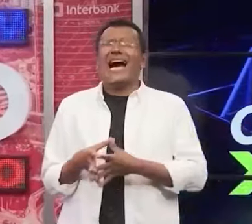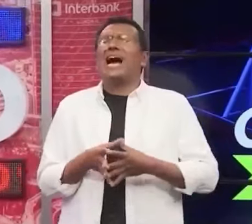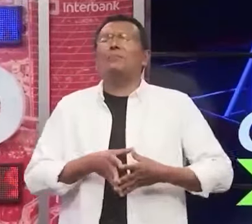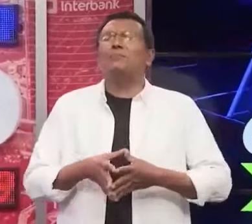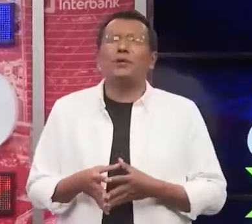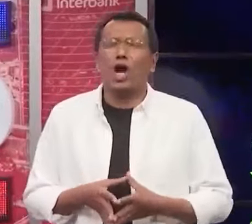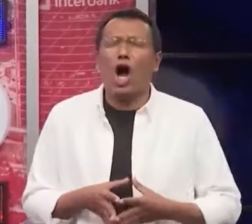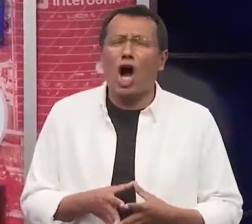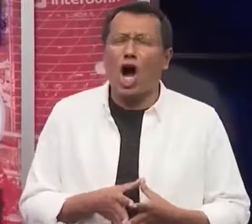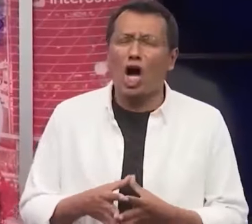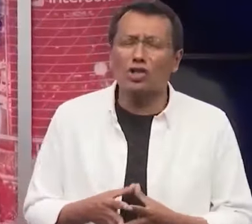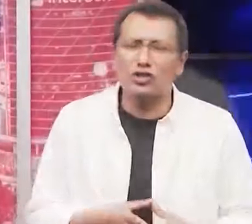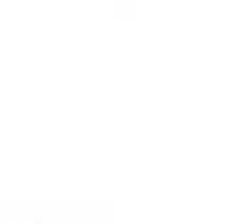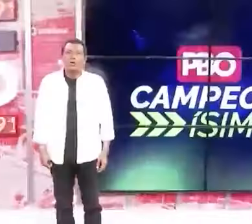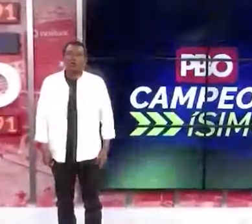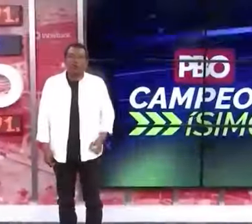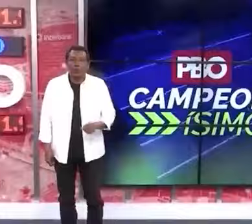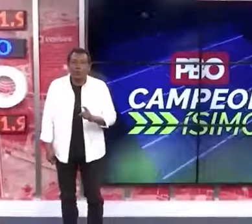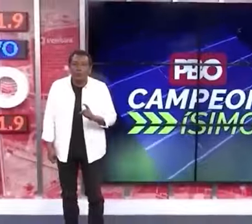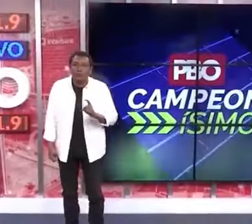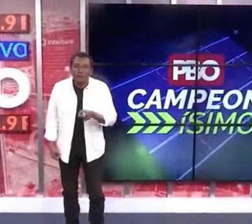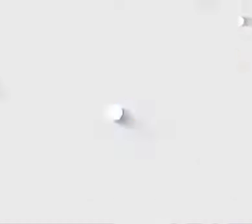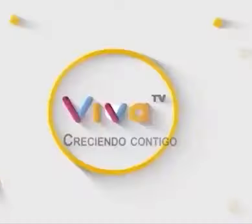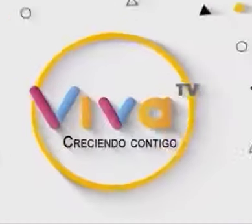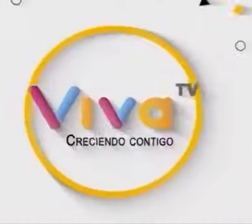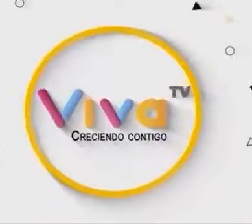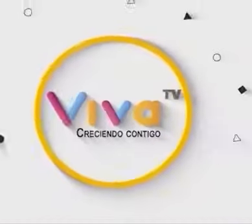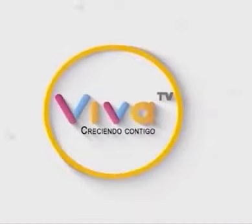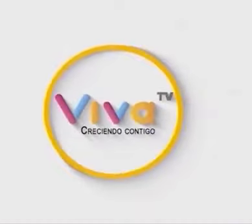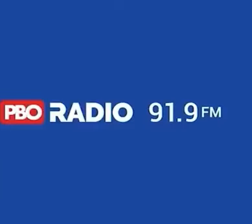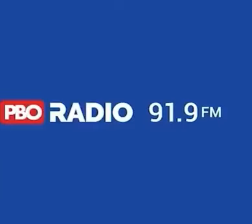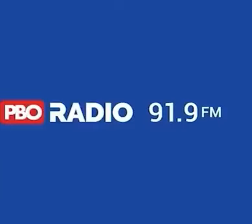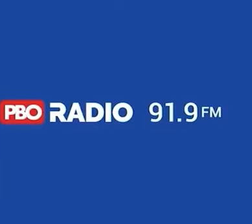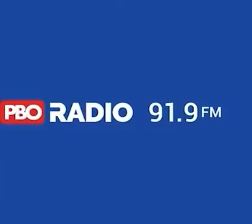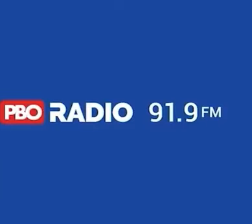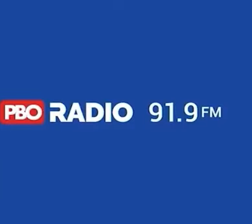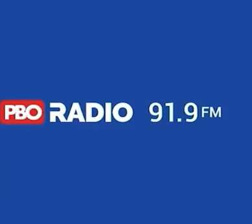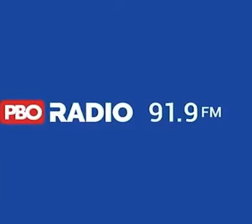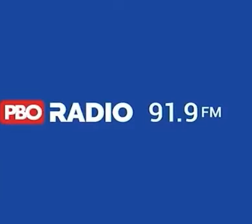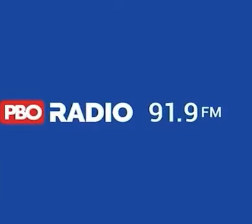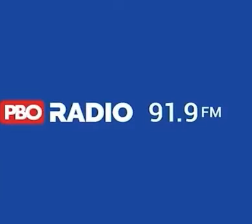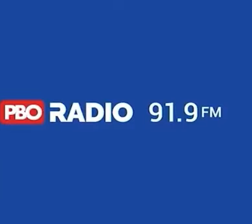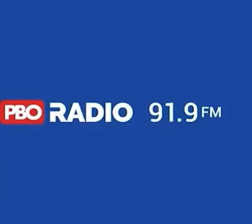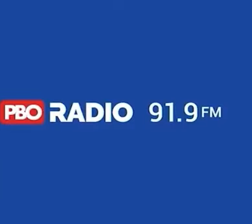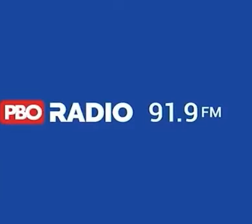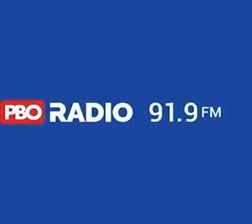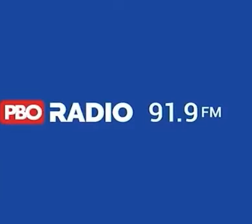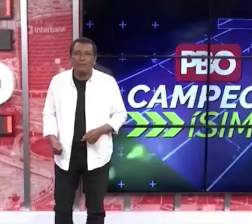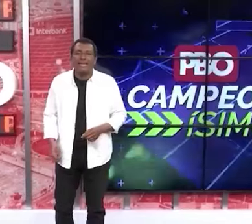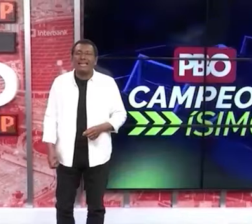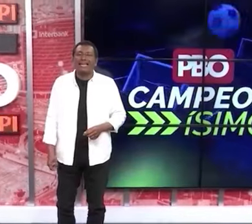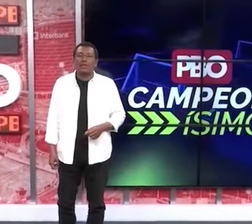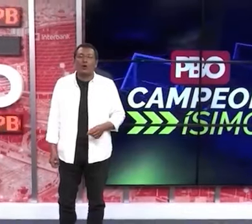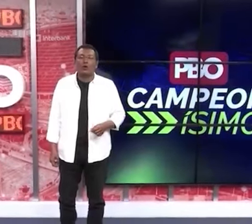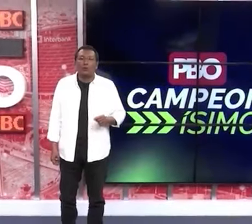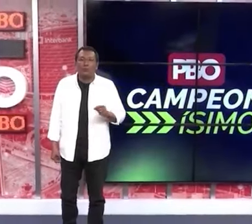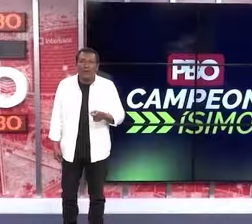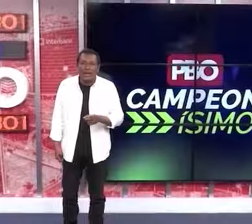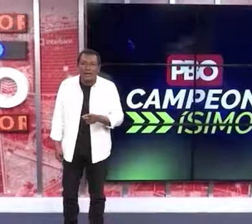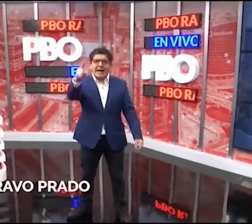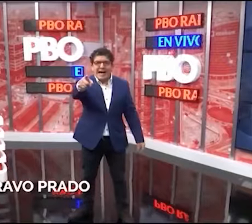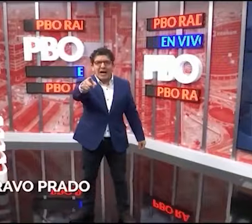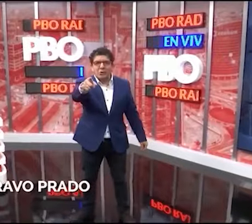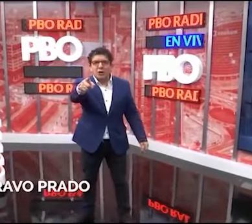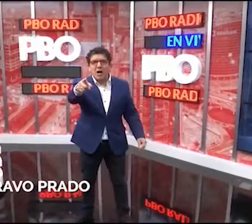la Champions. Solo por Viva TV y BBO Radio 91.9 FM, la radio